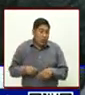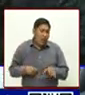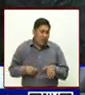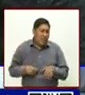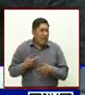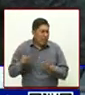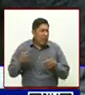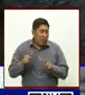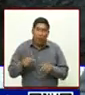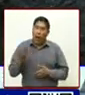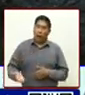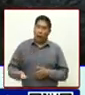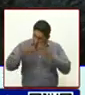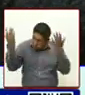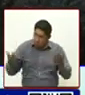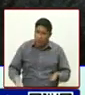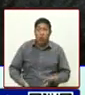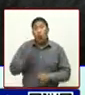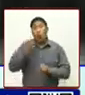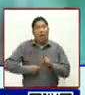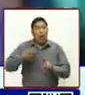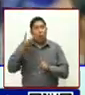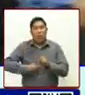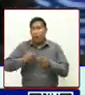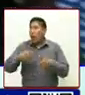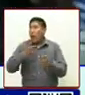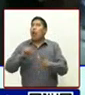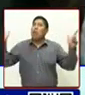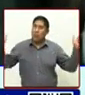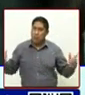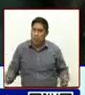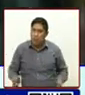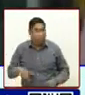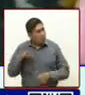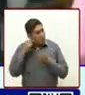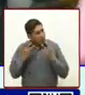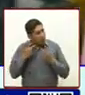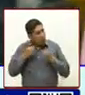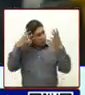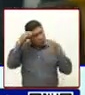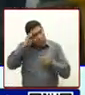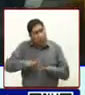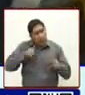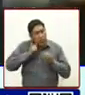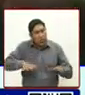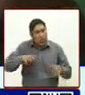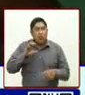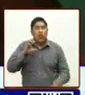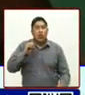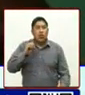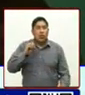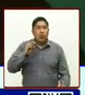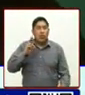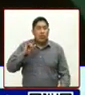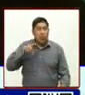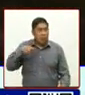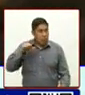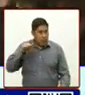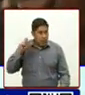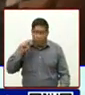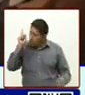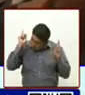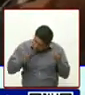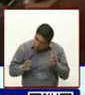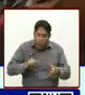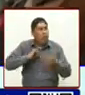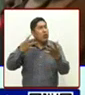esto. Y si no hay esto en un mes, ya está afuera. Entonces estamos viendo que muchos niños en Coripata pueden pasar esto lo mismo. Entonces